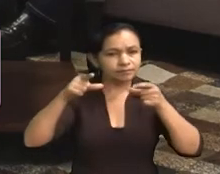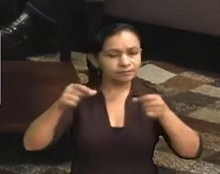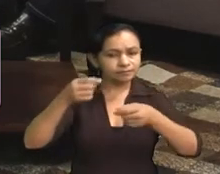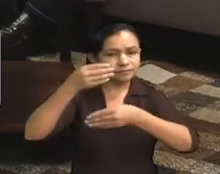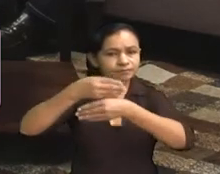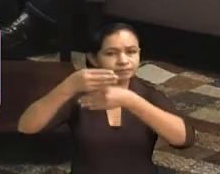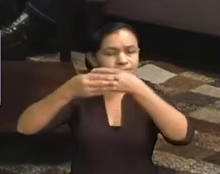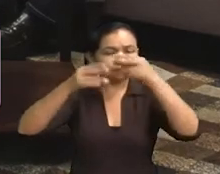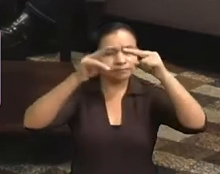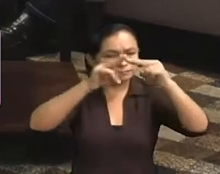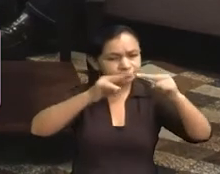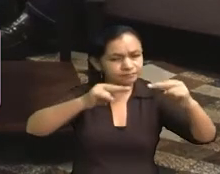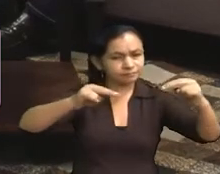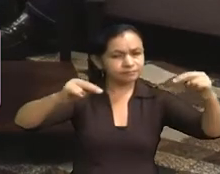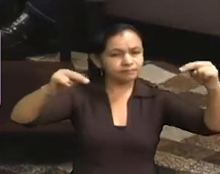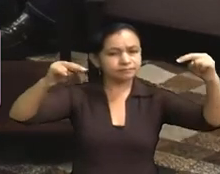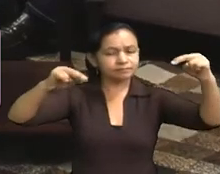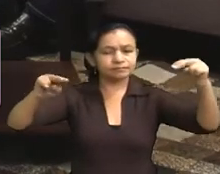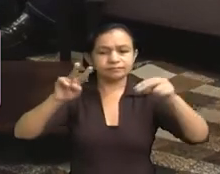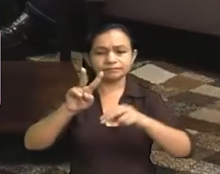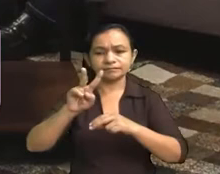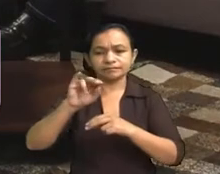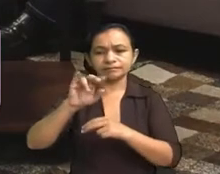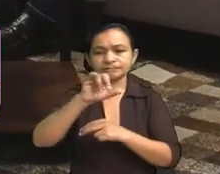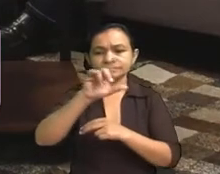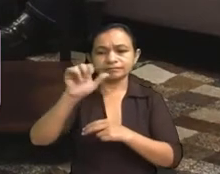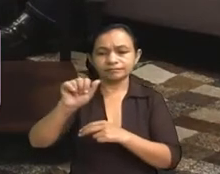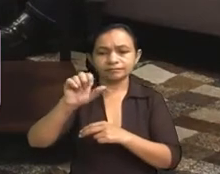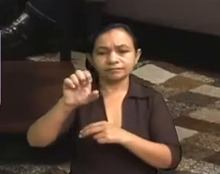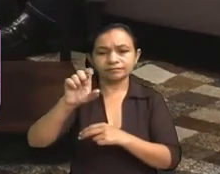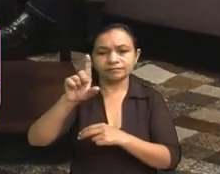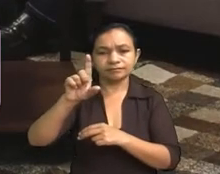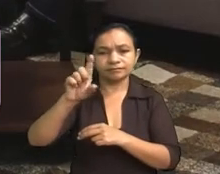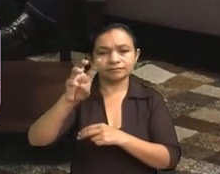las líneas de transmisión de Villa El Carmen, Carlos Fonseca,